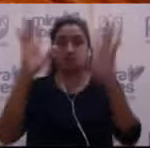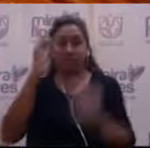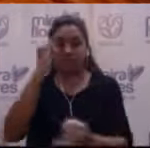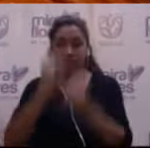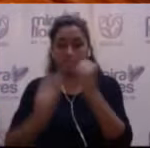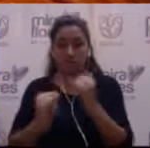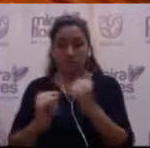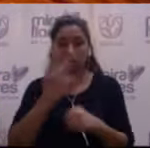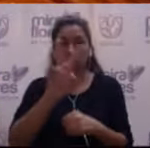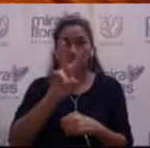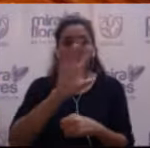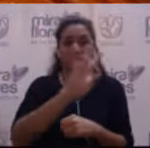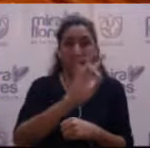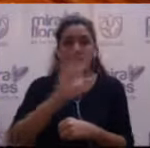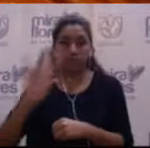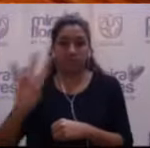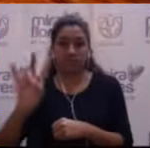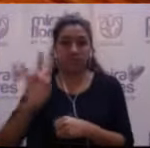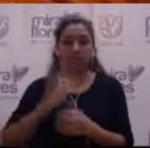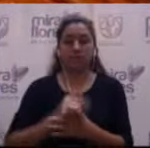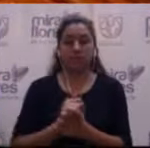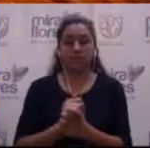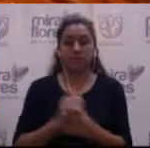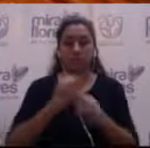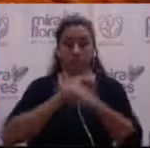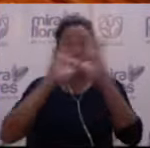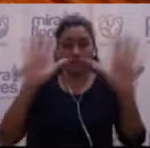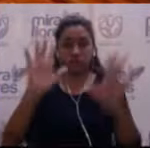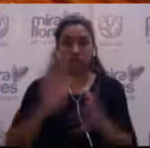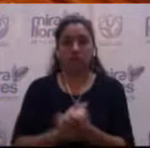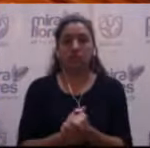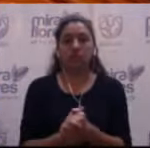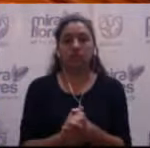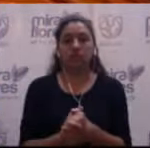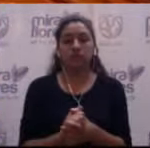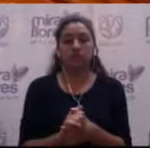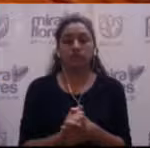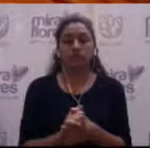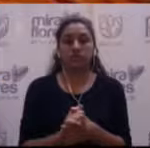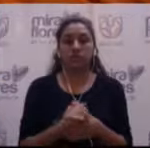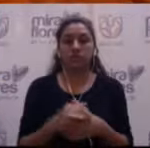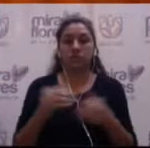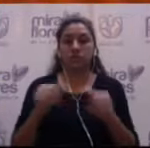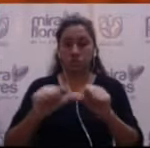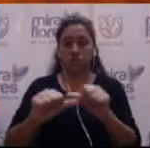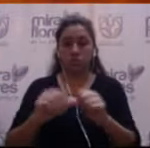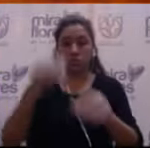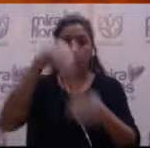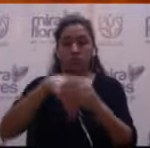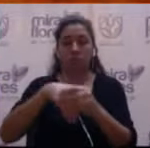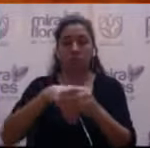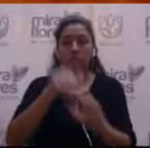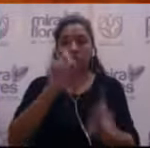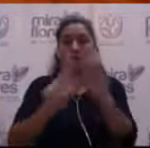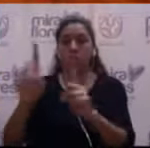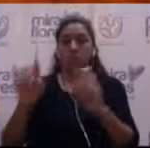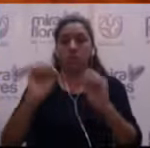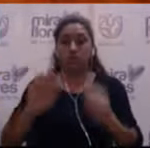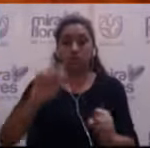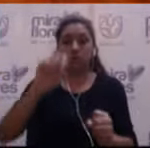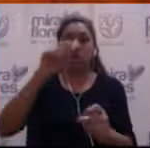los dos siete, ¿no es cierto? Eso que quede muy claro, por favor. Muy bien, procedemos al voto. Aquellos miembros del Consejo que estén a favor de